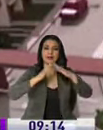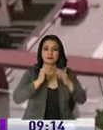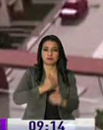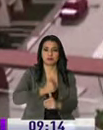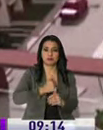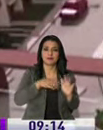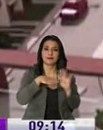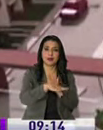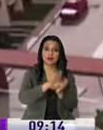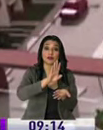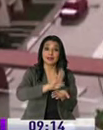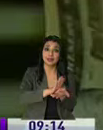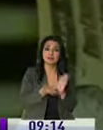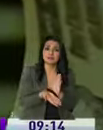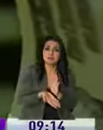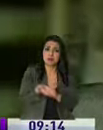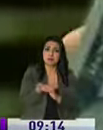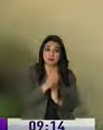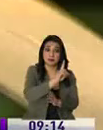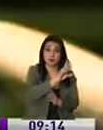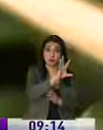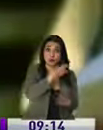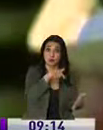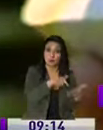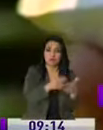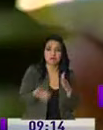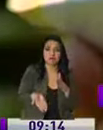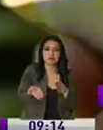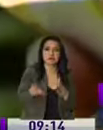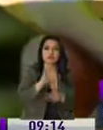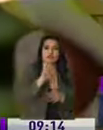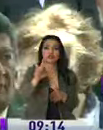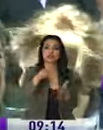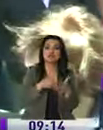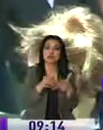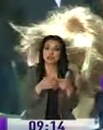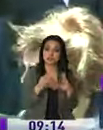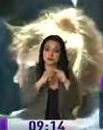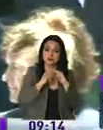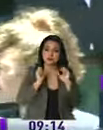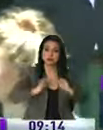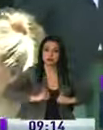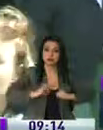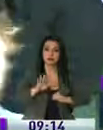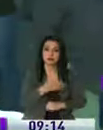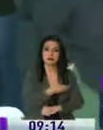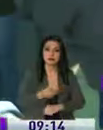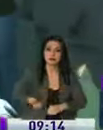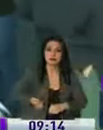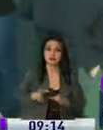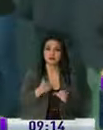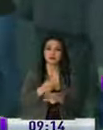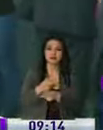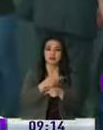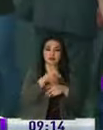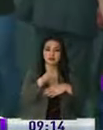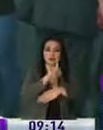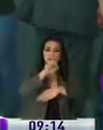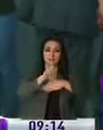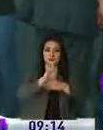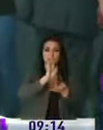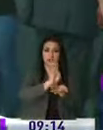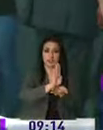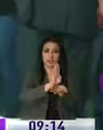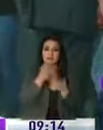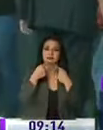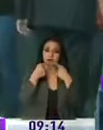través del Banco del IES se incrementó de 150.000 a $200.000. Así lo anunció el presidente del Consejo Directivo del Instituto